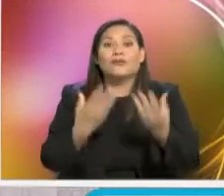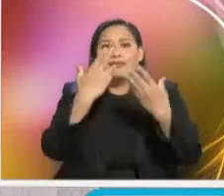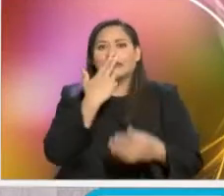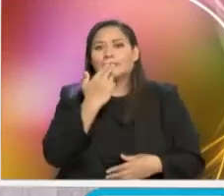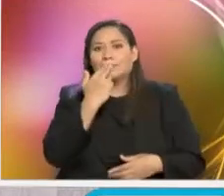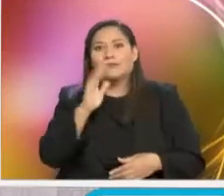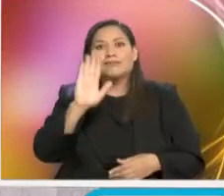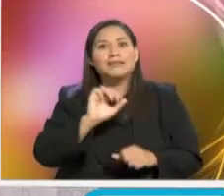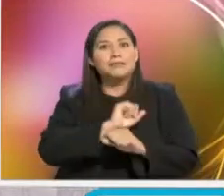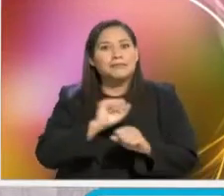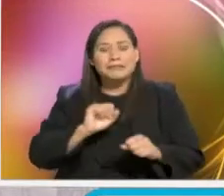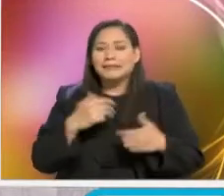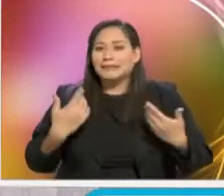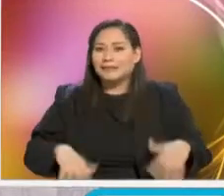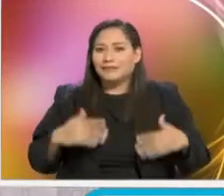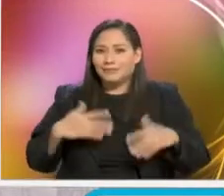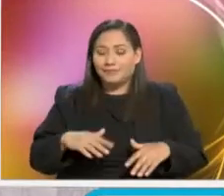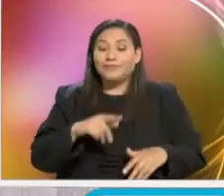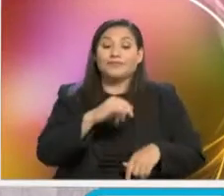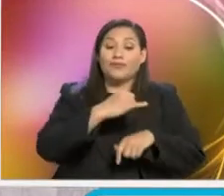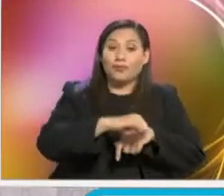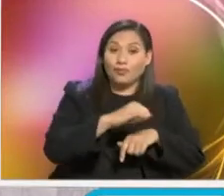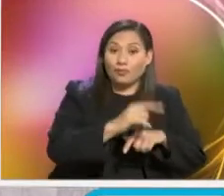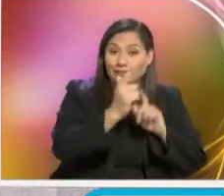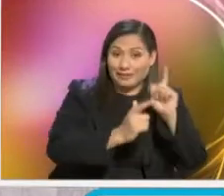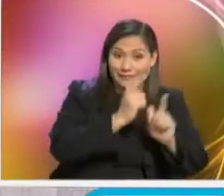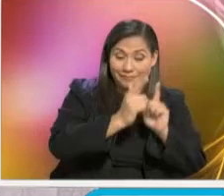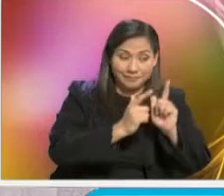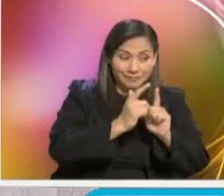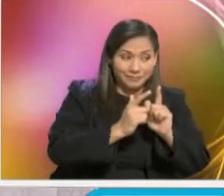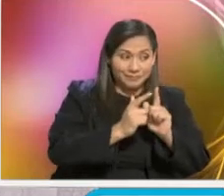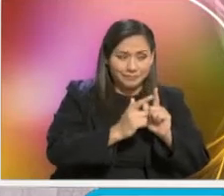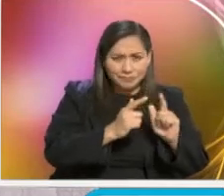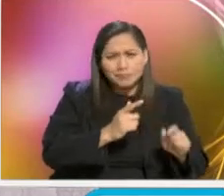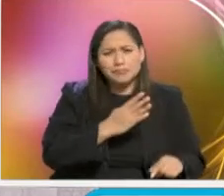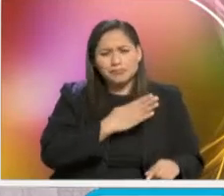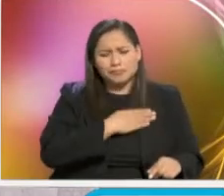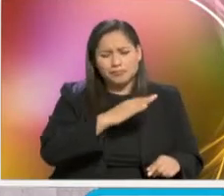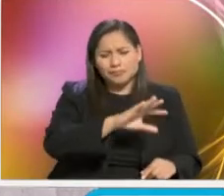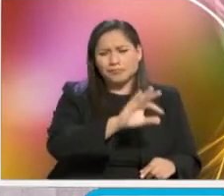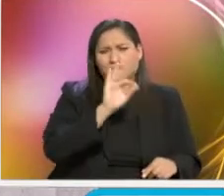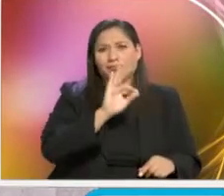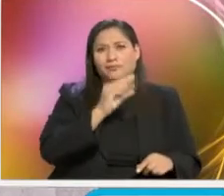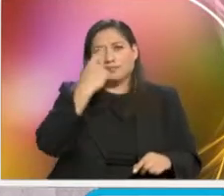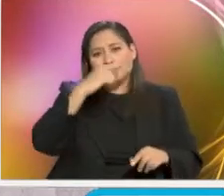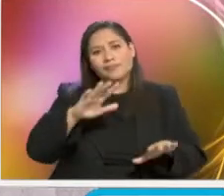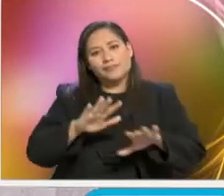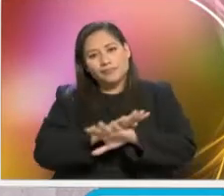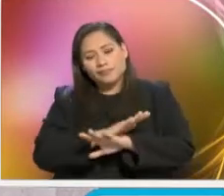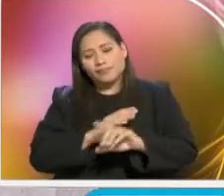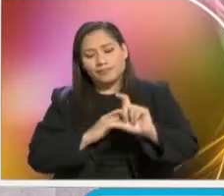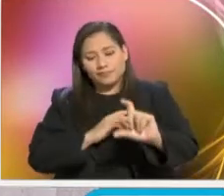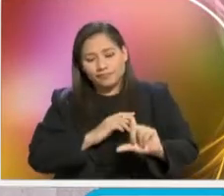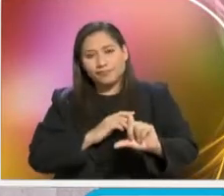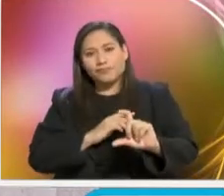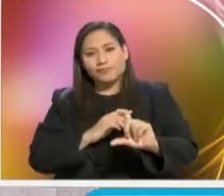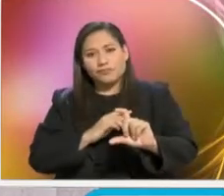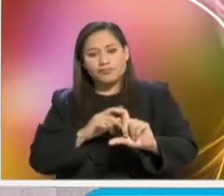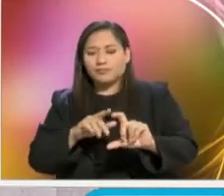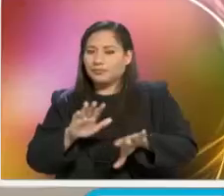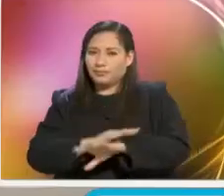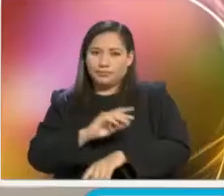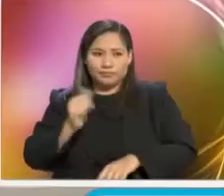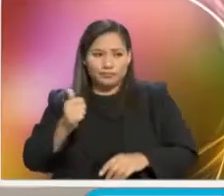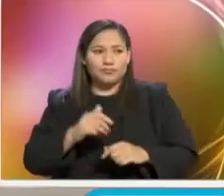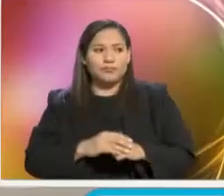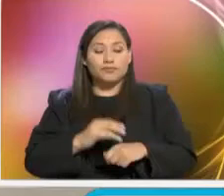¿no? Y traigo otro ejemplo en el caso del yogur griego, que podría ser una muy buena opción en sustitución a un Petit Suisse o